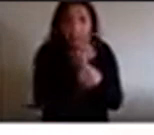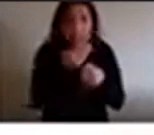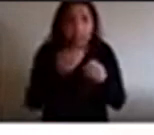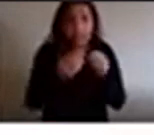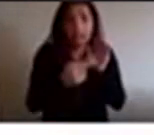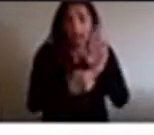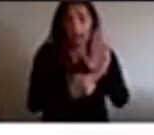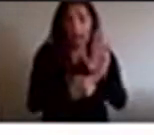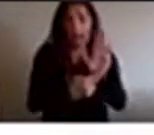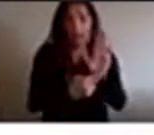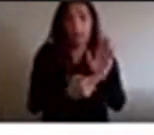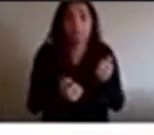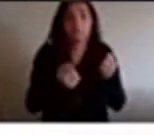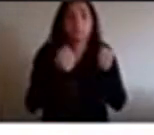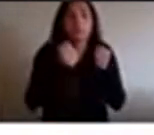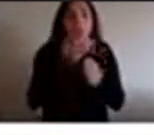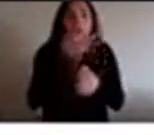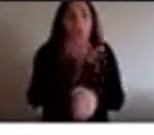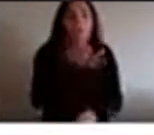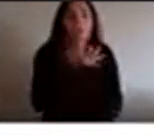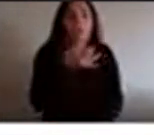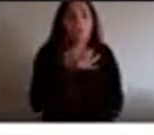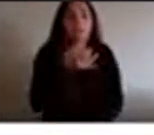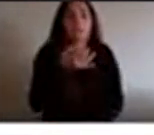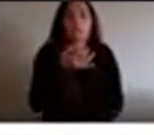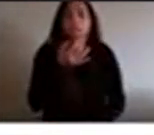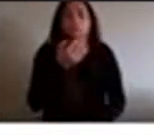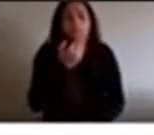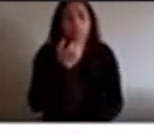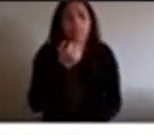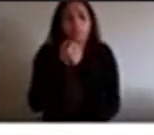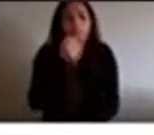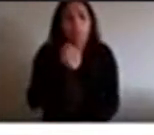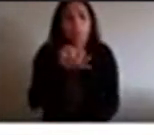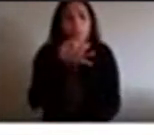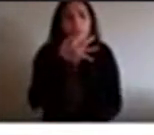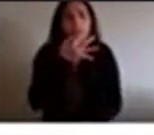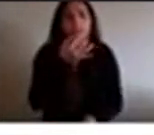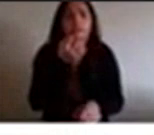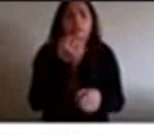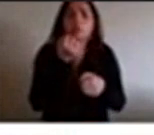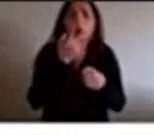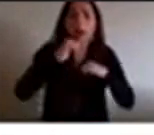se identifiquen y nos digan de qué empresa se conectan y en qué país se encuentran.